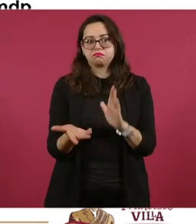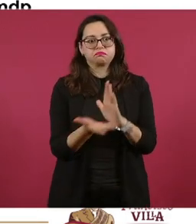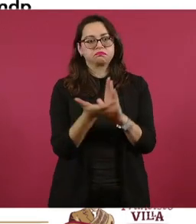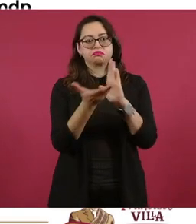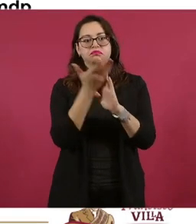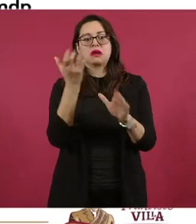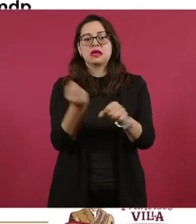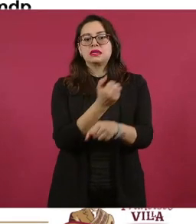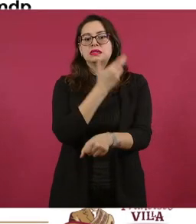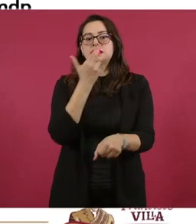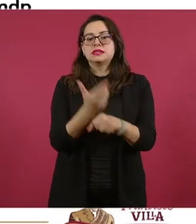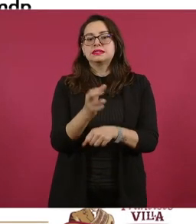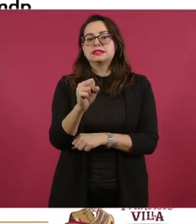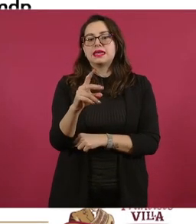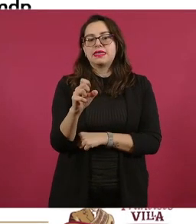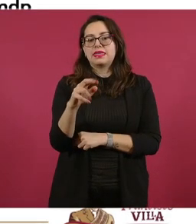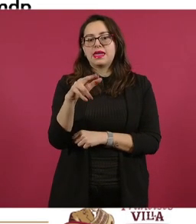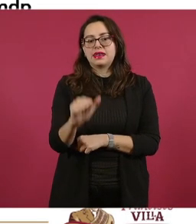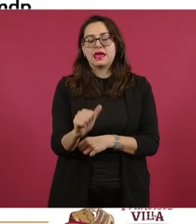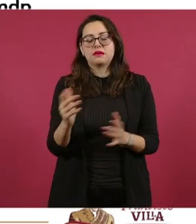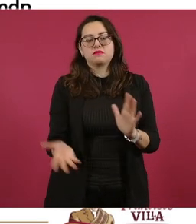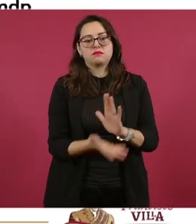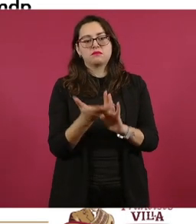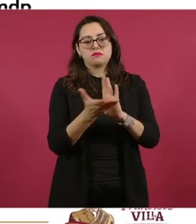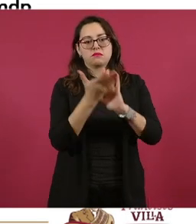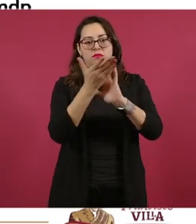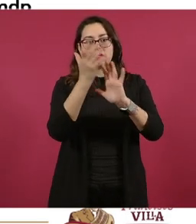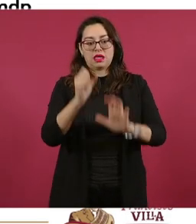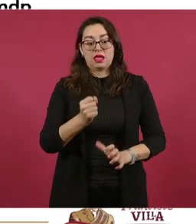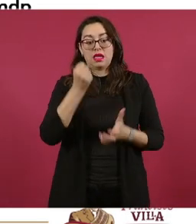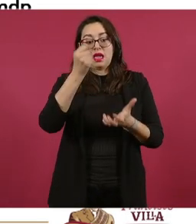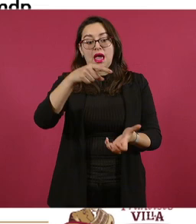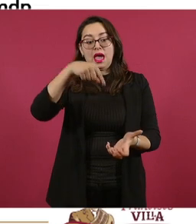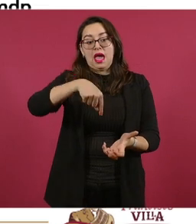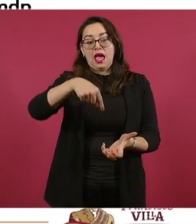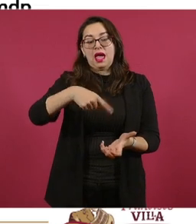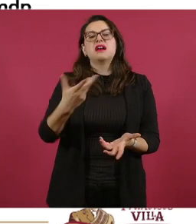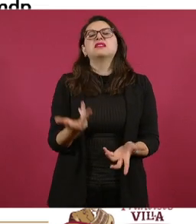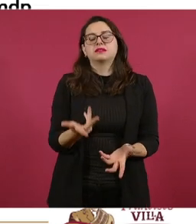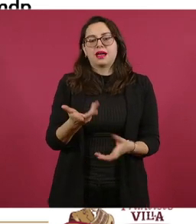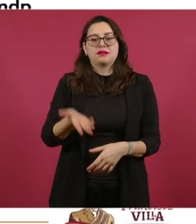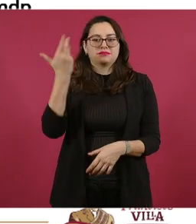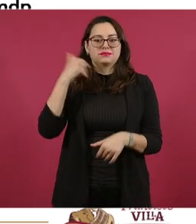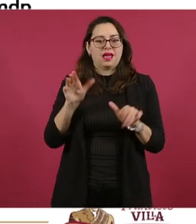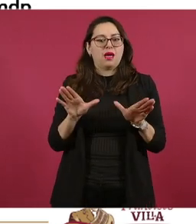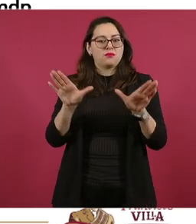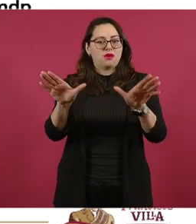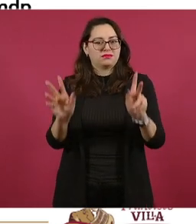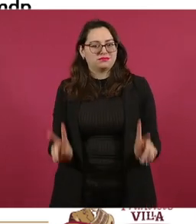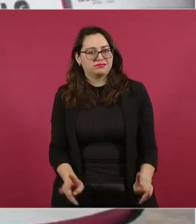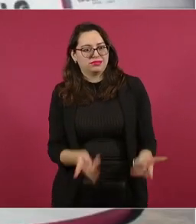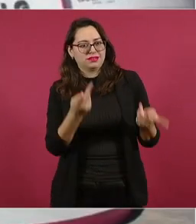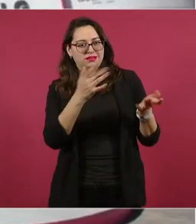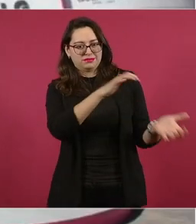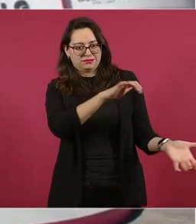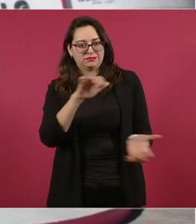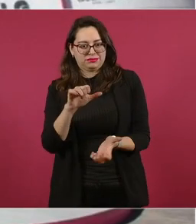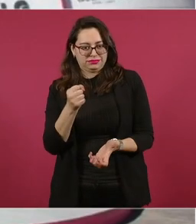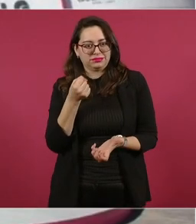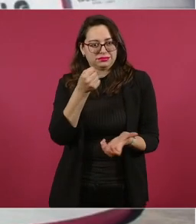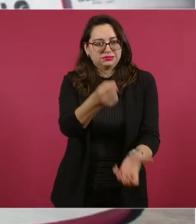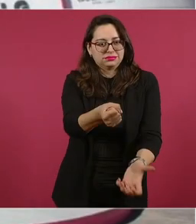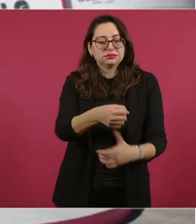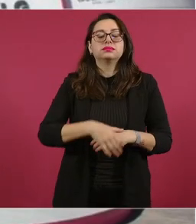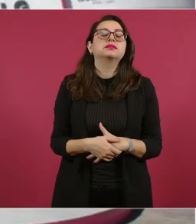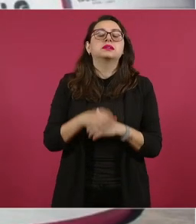construye la Secretaría de la Defensa Nacional con los recursos del avión presidencial. En la siguiente, también en Guerrero tenemos el equipamiento